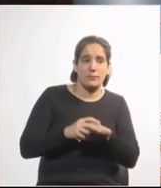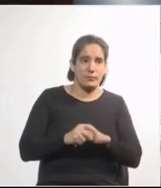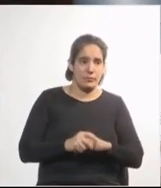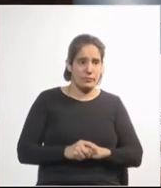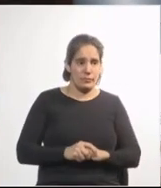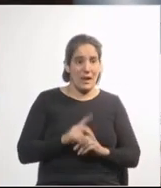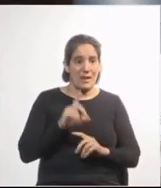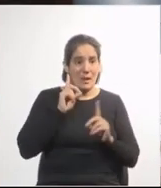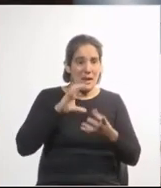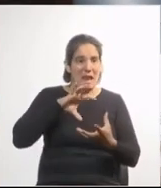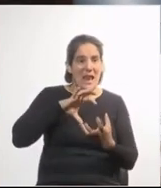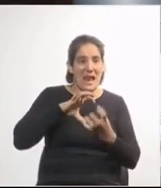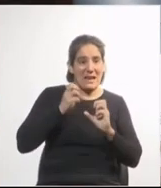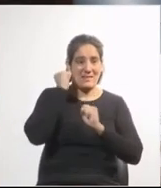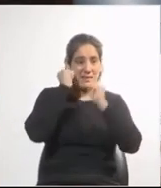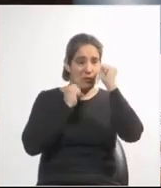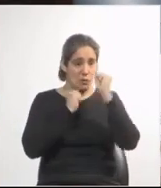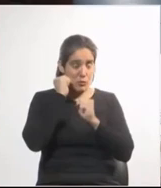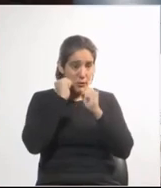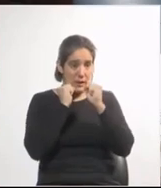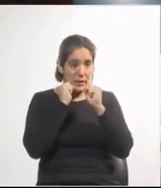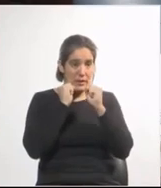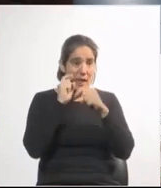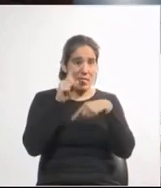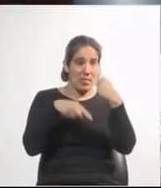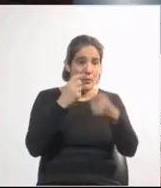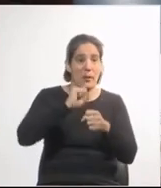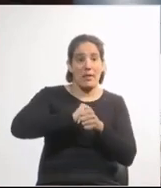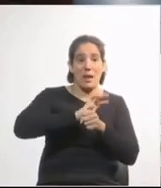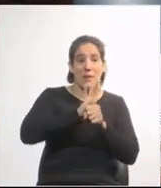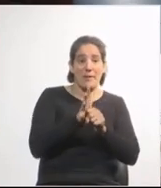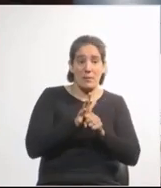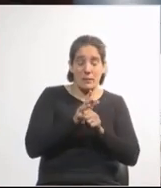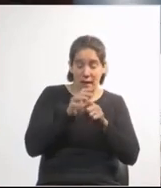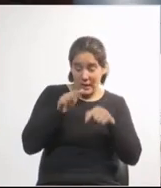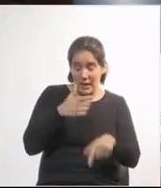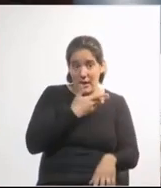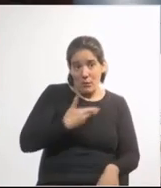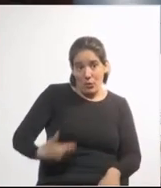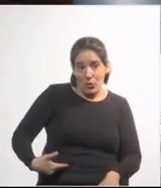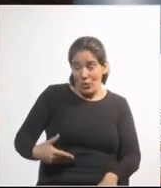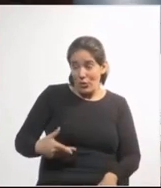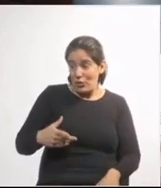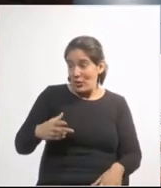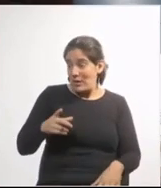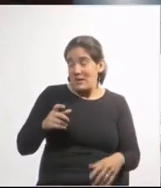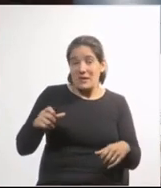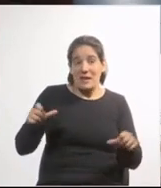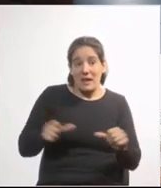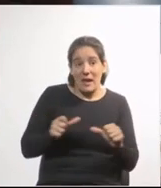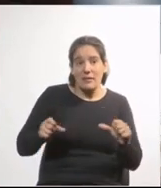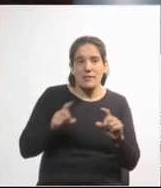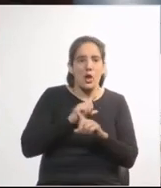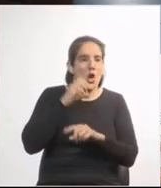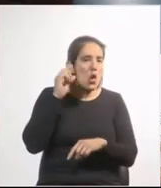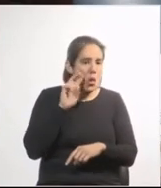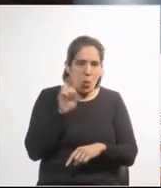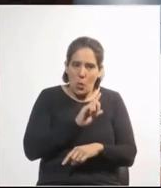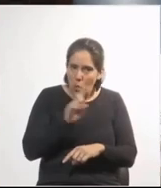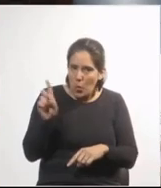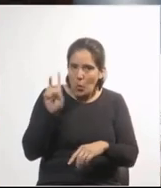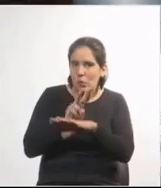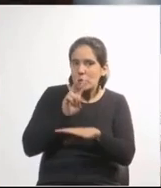En la crisis económica y social derivada de la pandemia, el Poder Ejecutivo no protegió de manera contundente a los salarios más